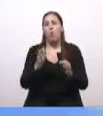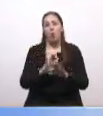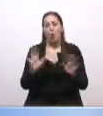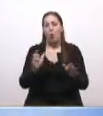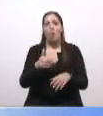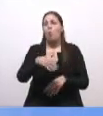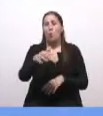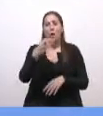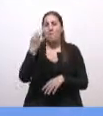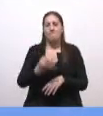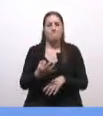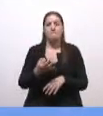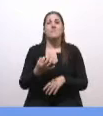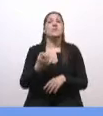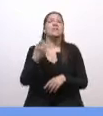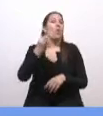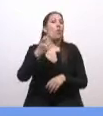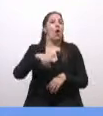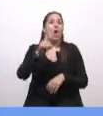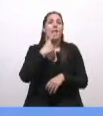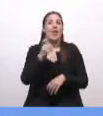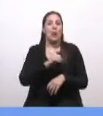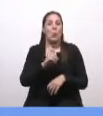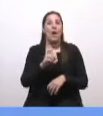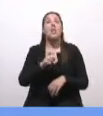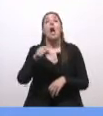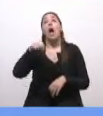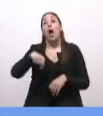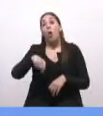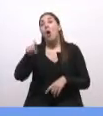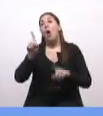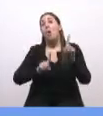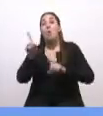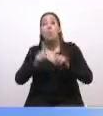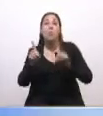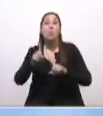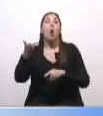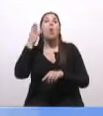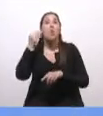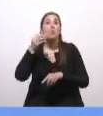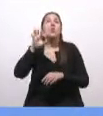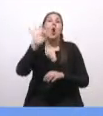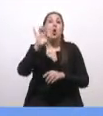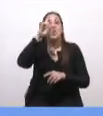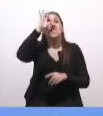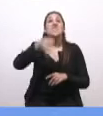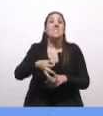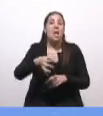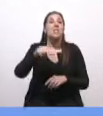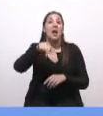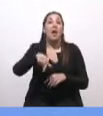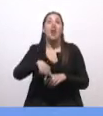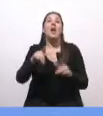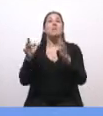pero yo desapercibido y aquellos que estén escuchando y que se enteren justamente de que estamos tratando